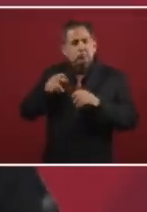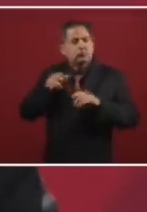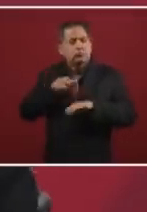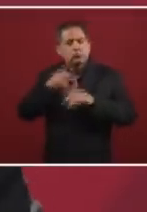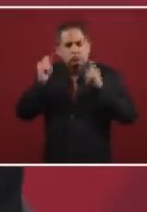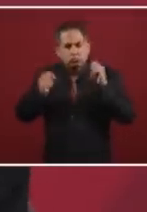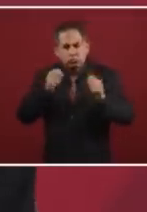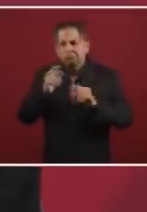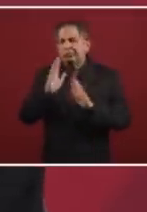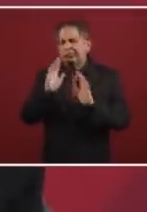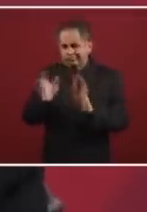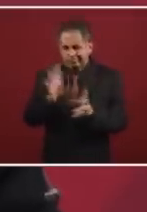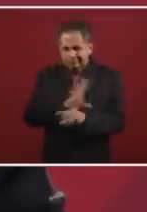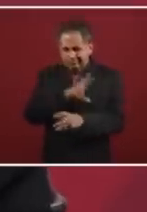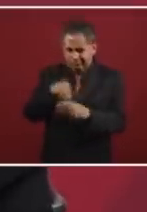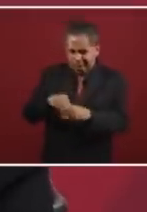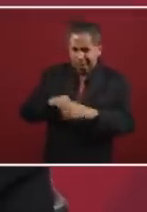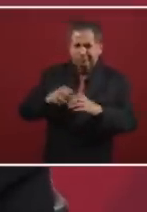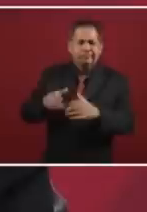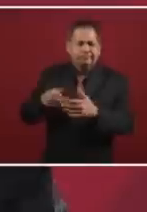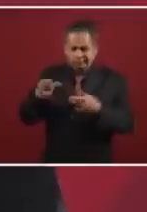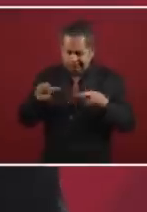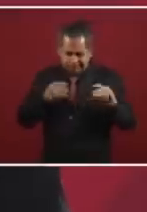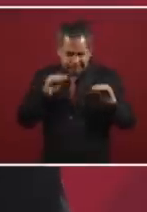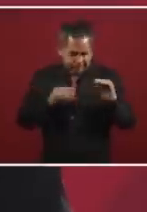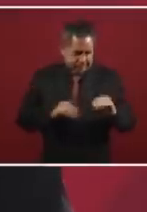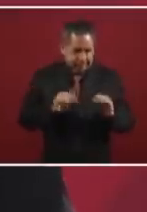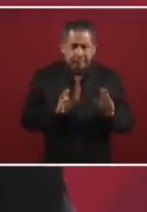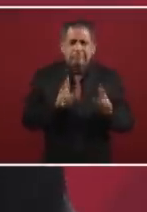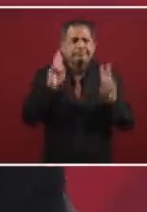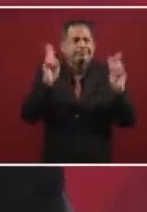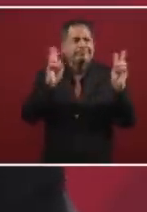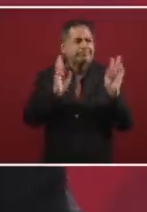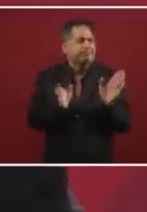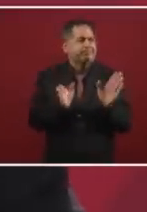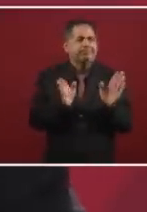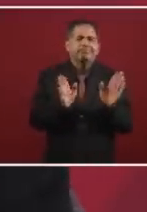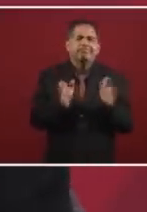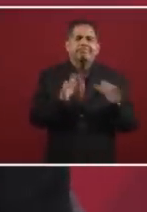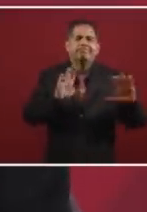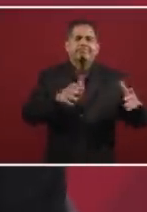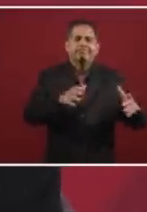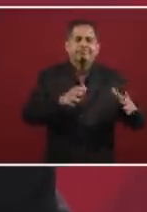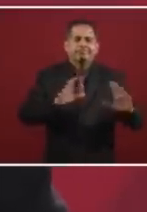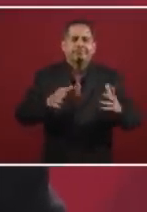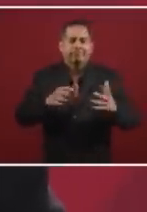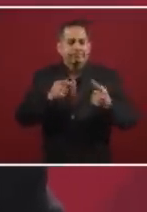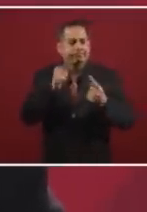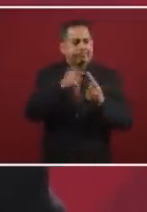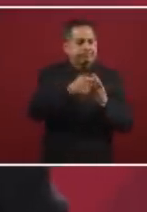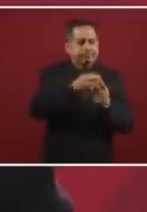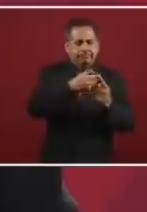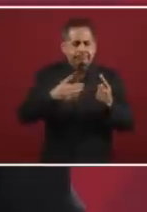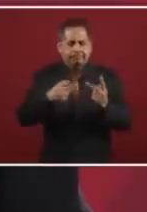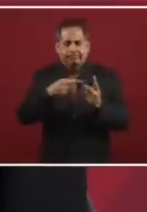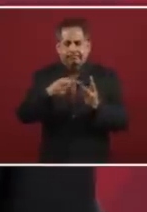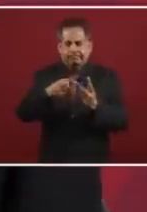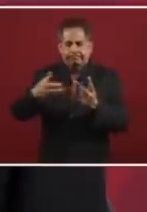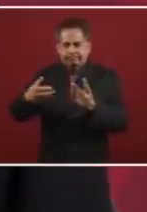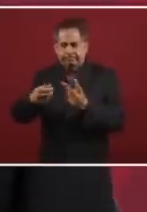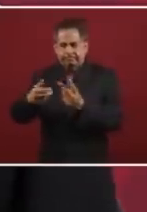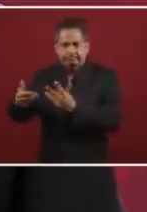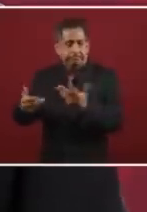ya estamos integrando lo que serán los paquetes para que haya mayor diversidad hoy en día de acuerdo